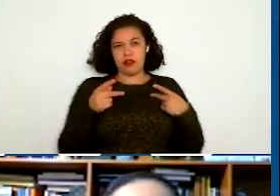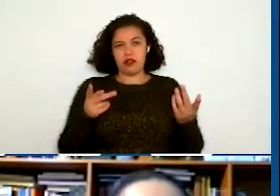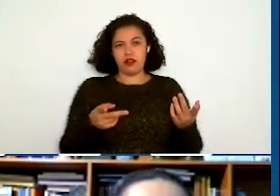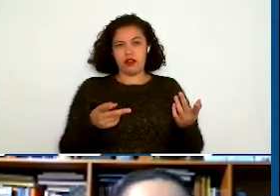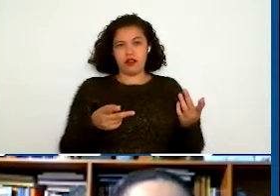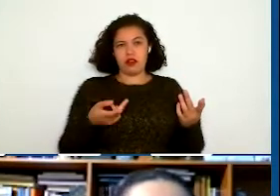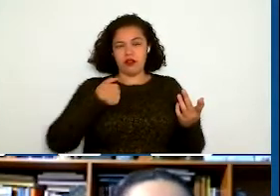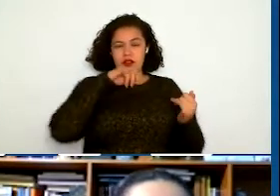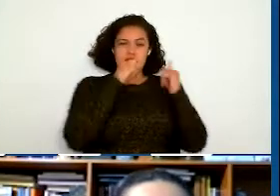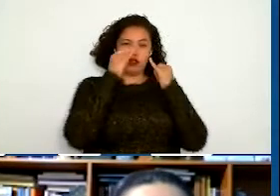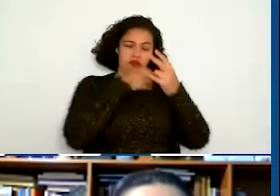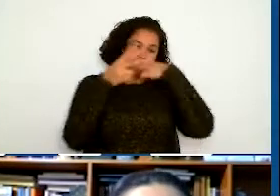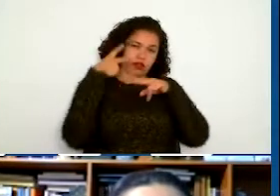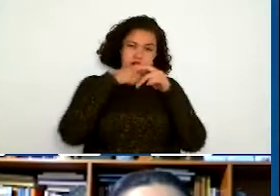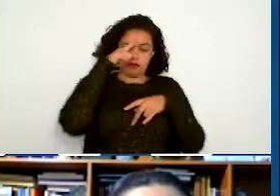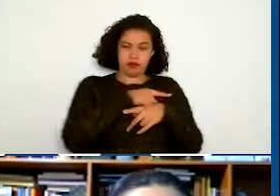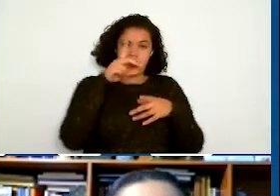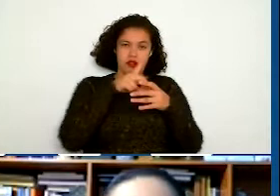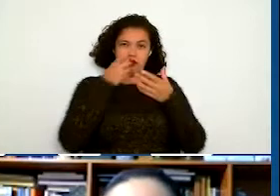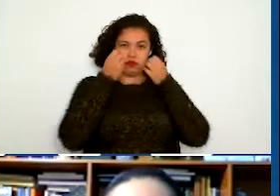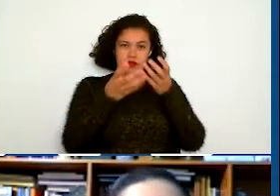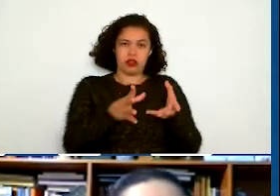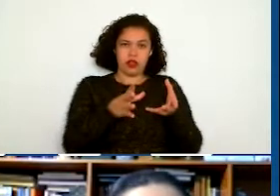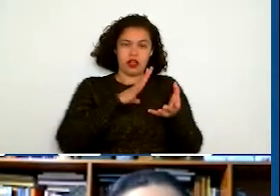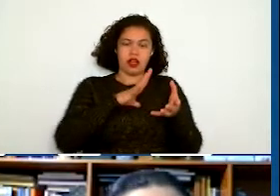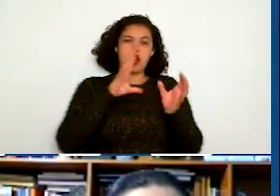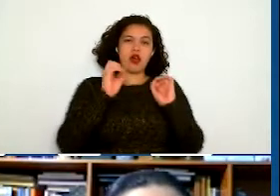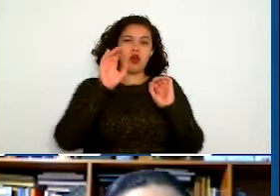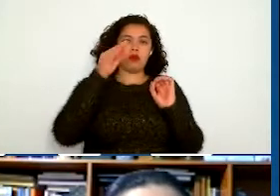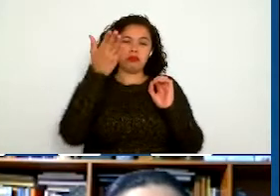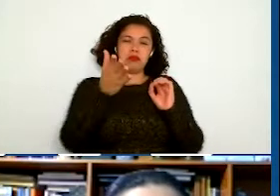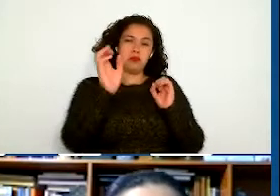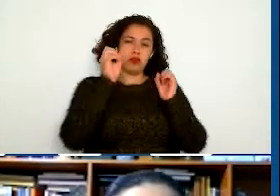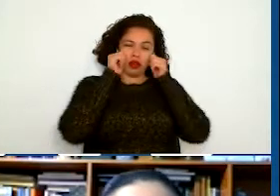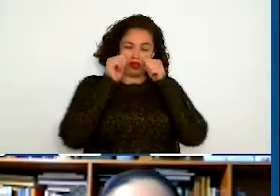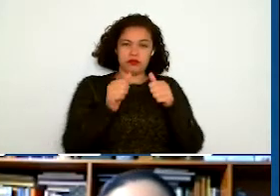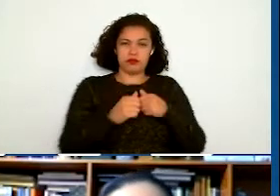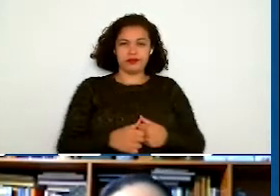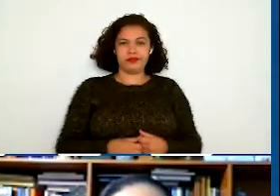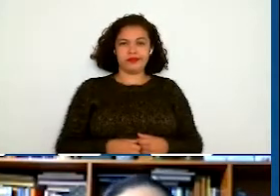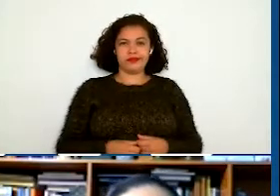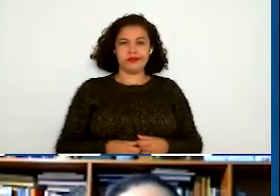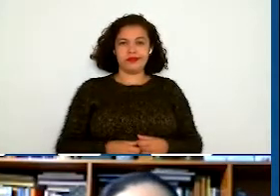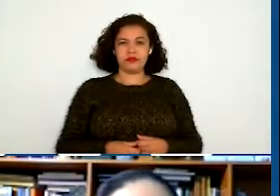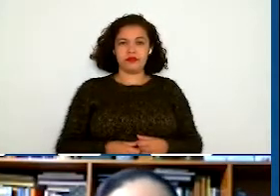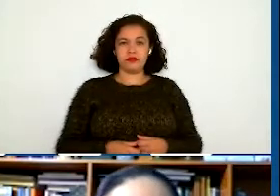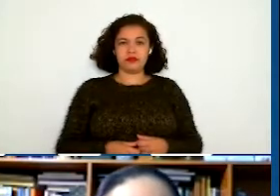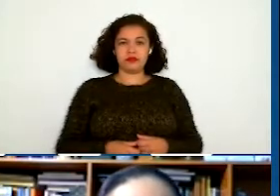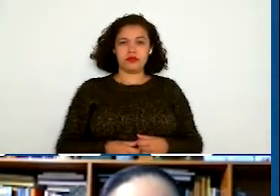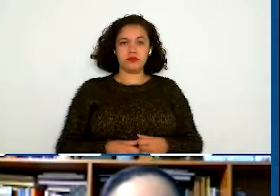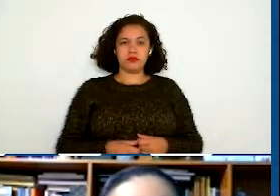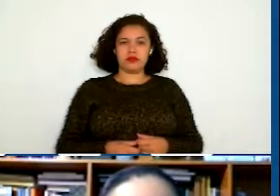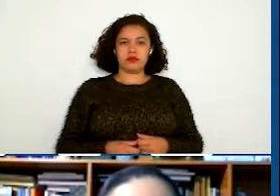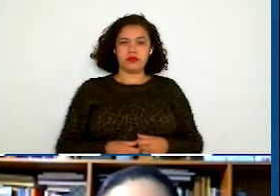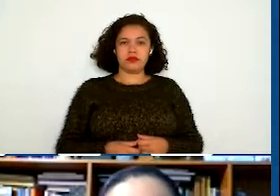nuestras instituciones a recibir una atención o a demandar una atención. Entonces, lo que interesa aquí